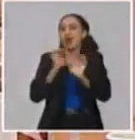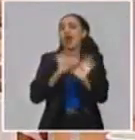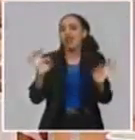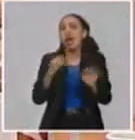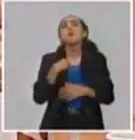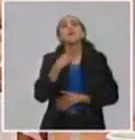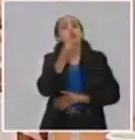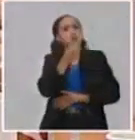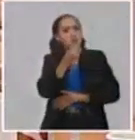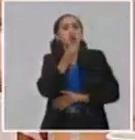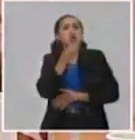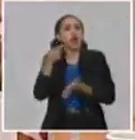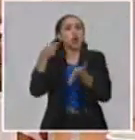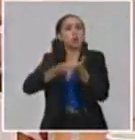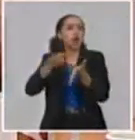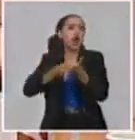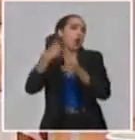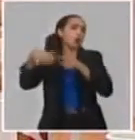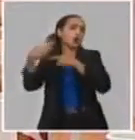que no sean,